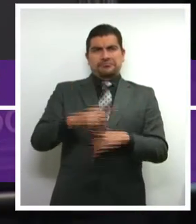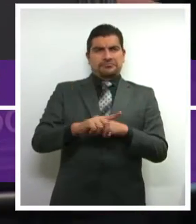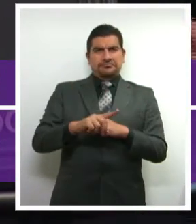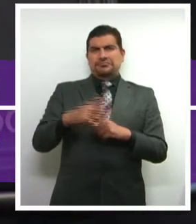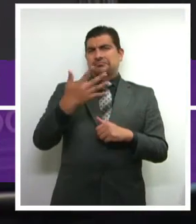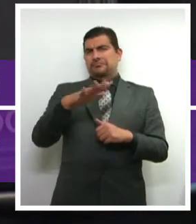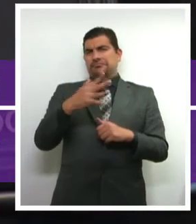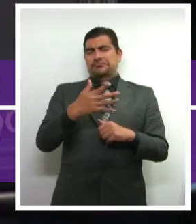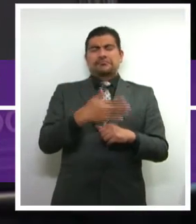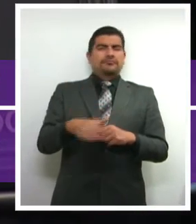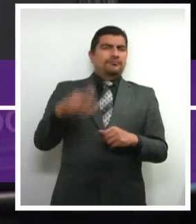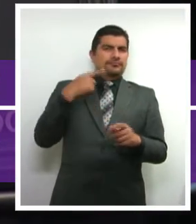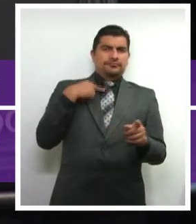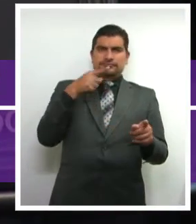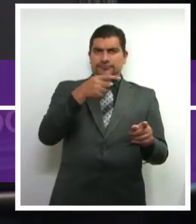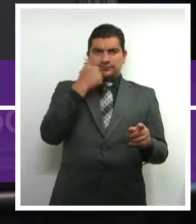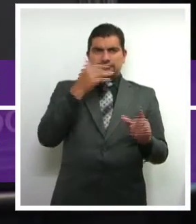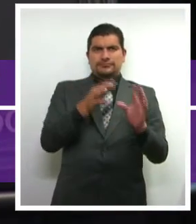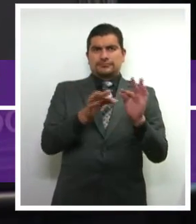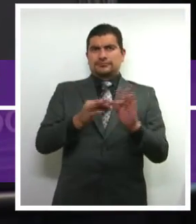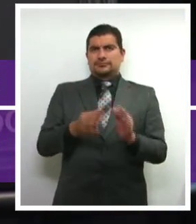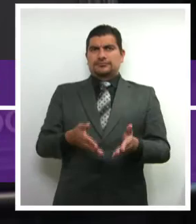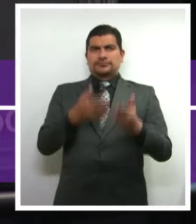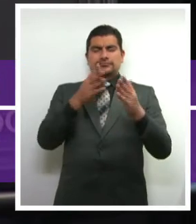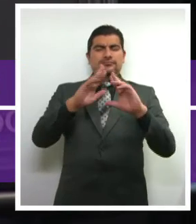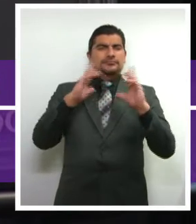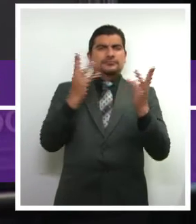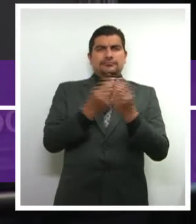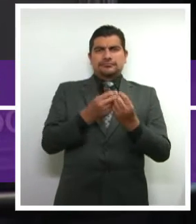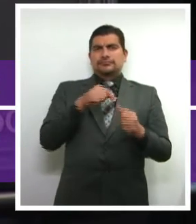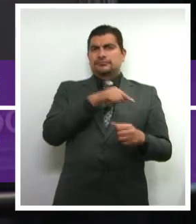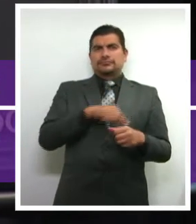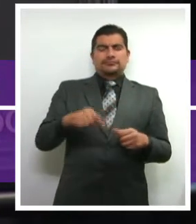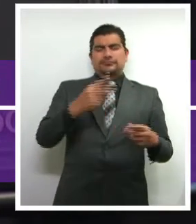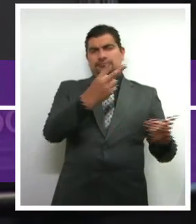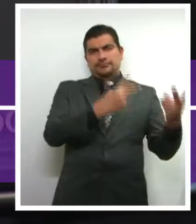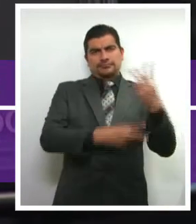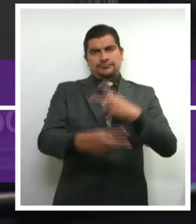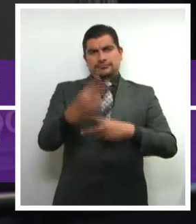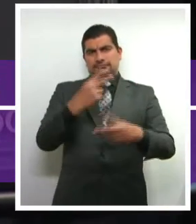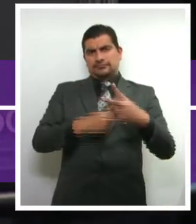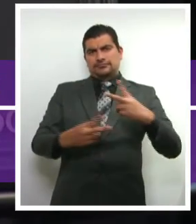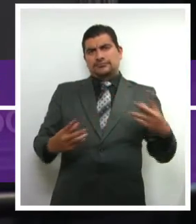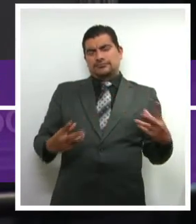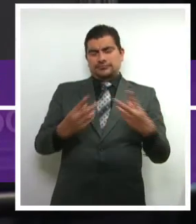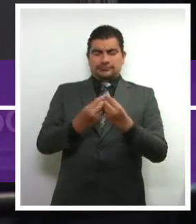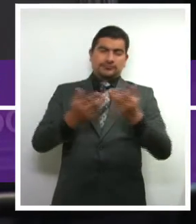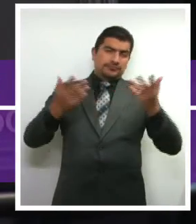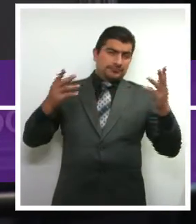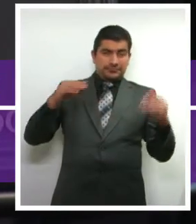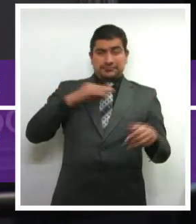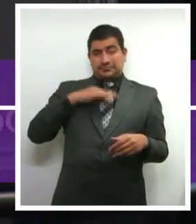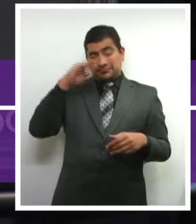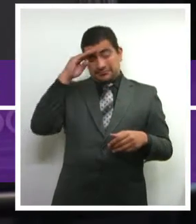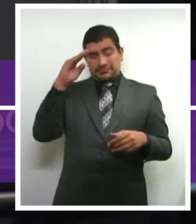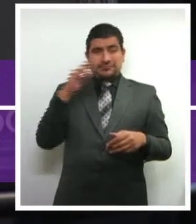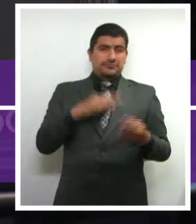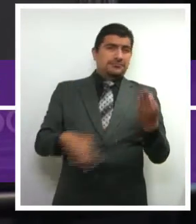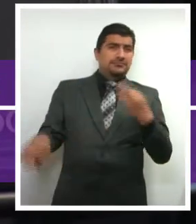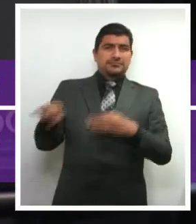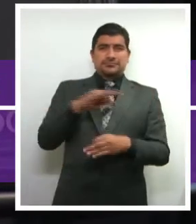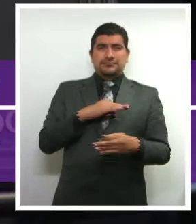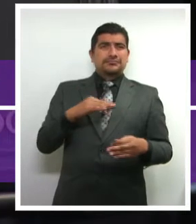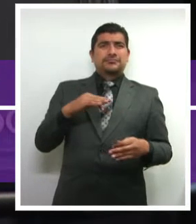o menos y quiero decirles que a esa reunión asistieron, si no mal recuerdo, de todos los